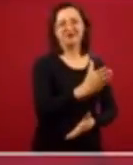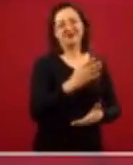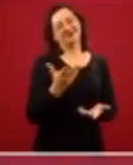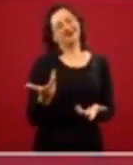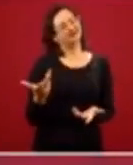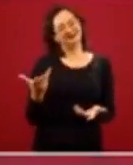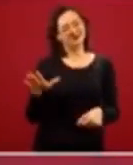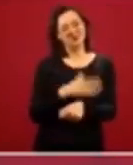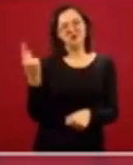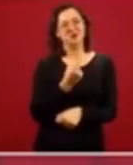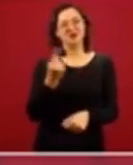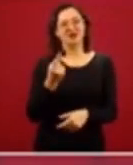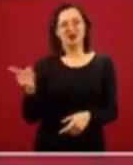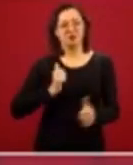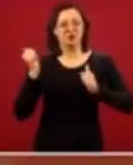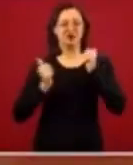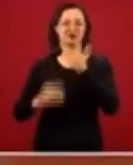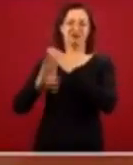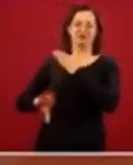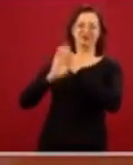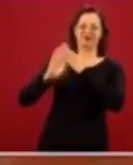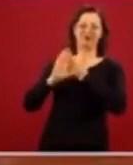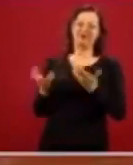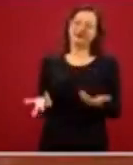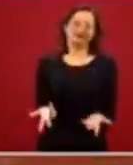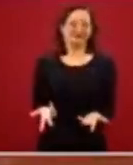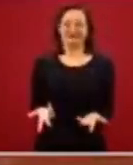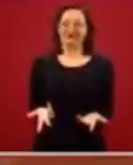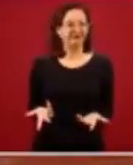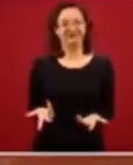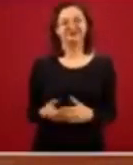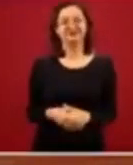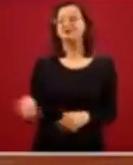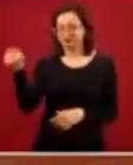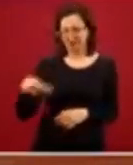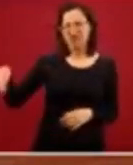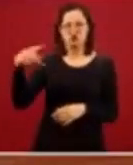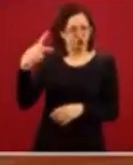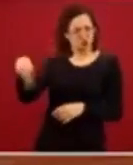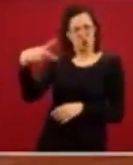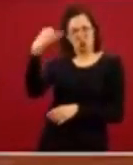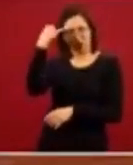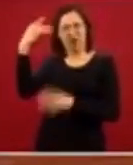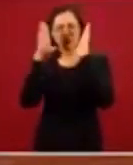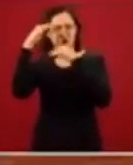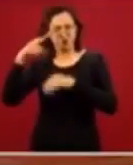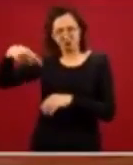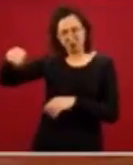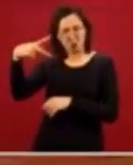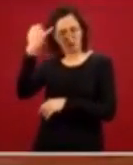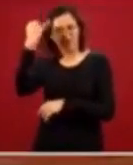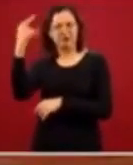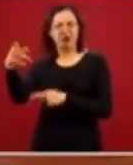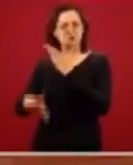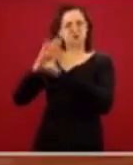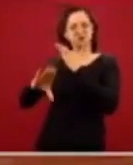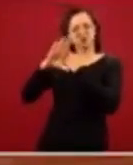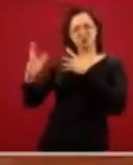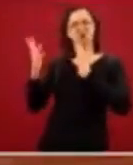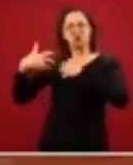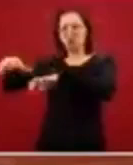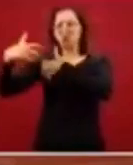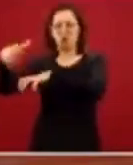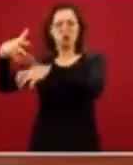banderas porque están en contra de nosotros. Mejor que ellos levanten su movimiento, que los conservadores levanten su movimiento,